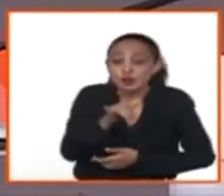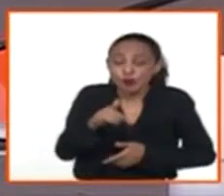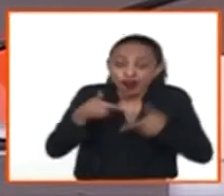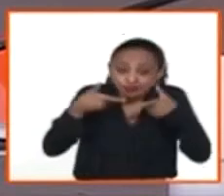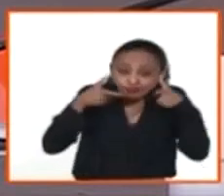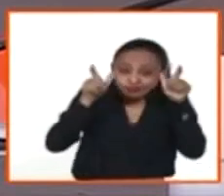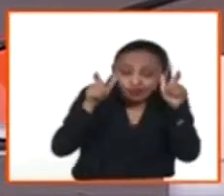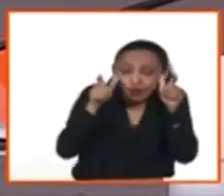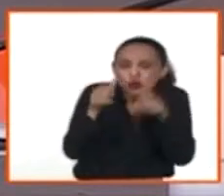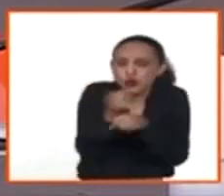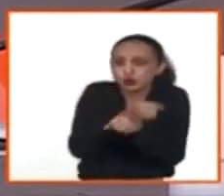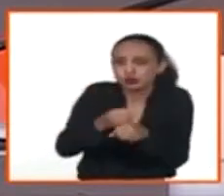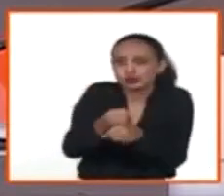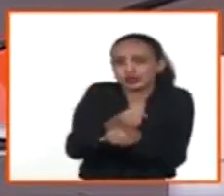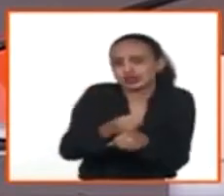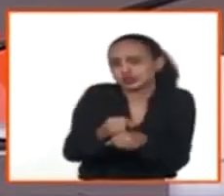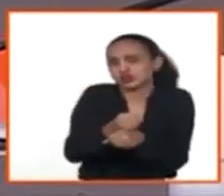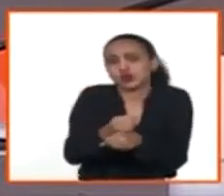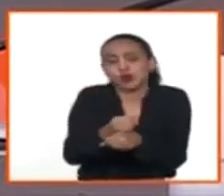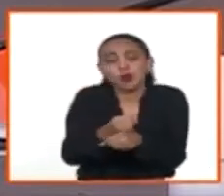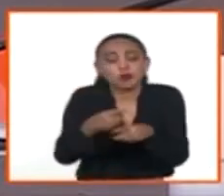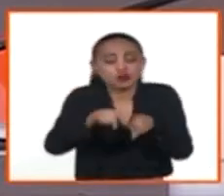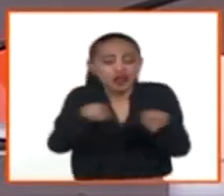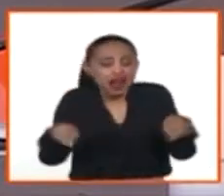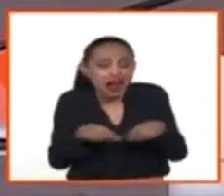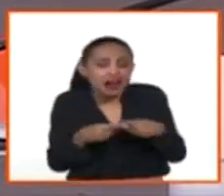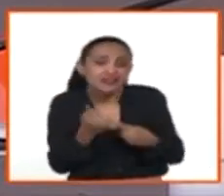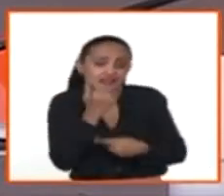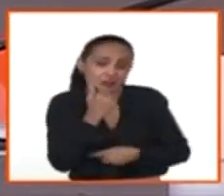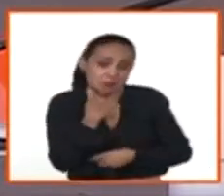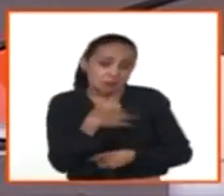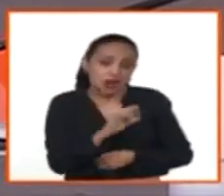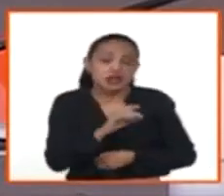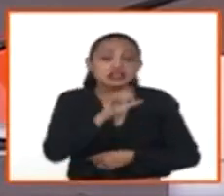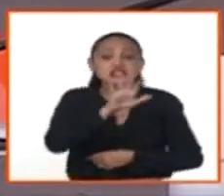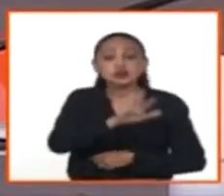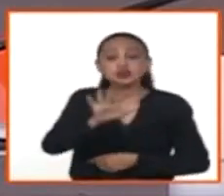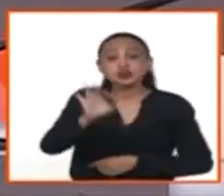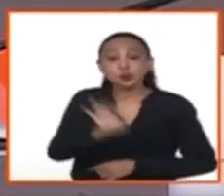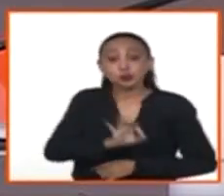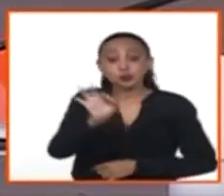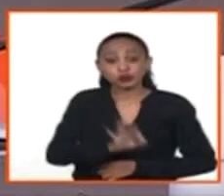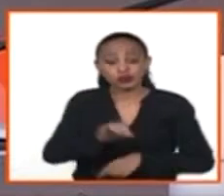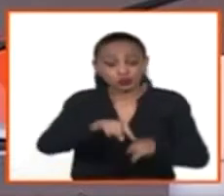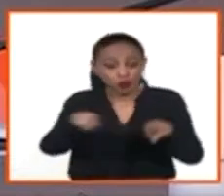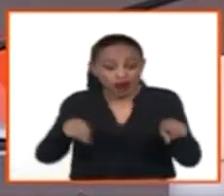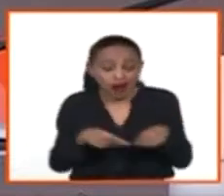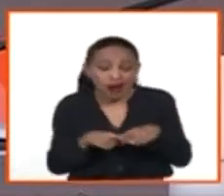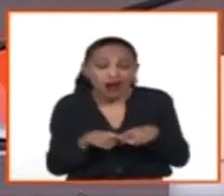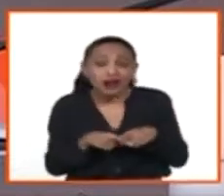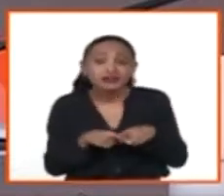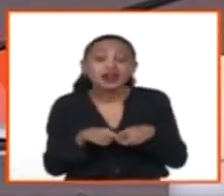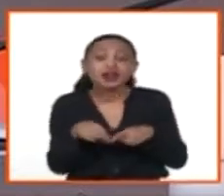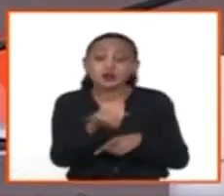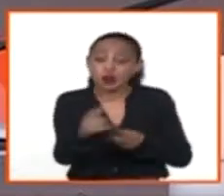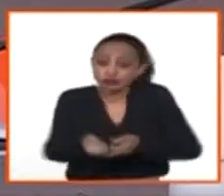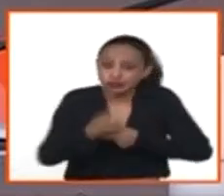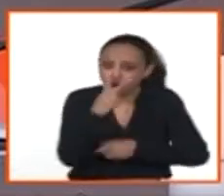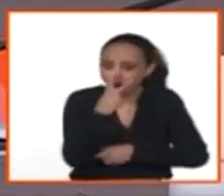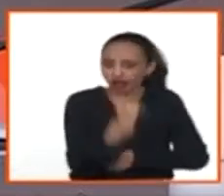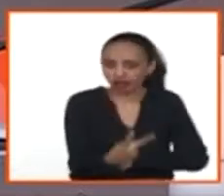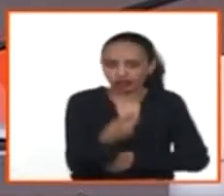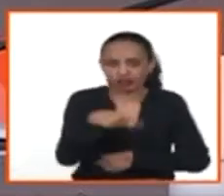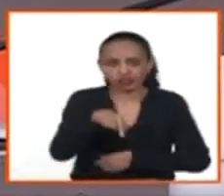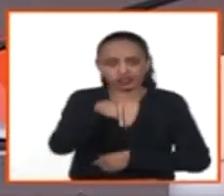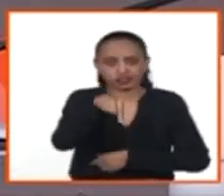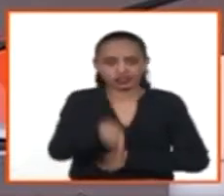utilización ineficiente de vastas áreas. 55% del total del área agrícola está dedicado a la ganadería bovina y rendimientos muy